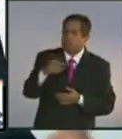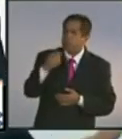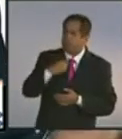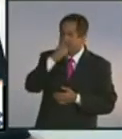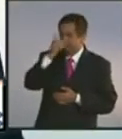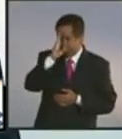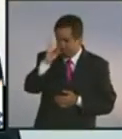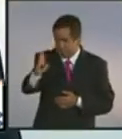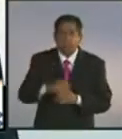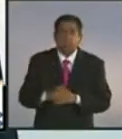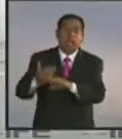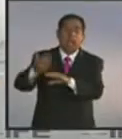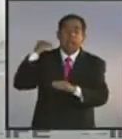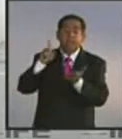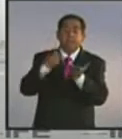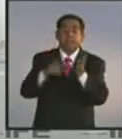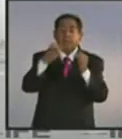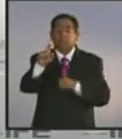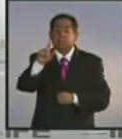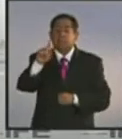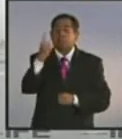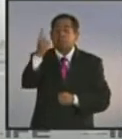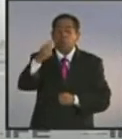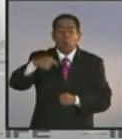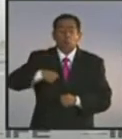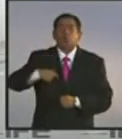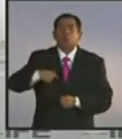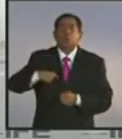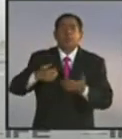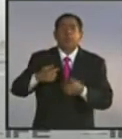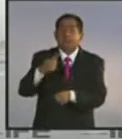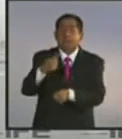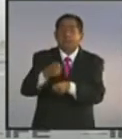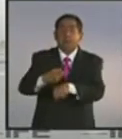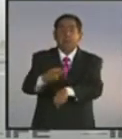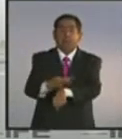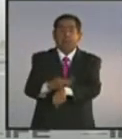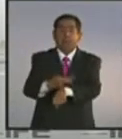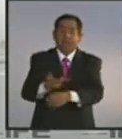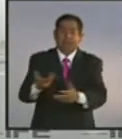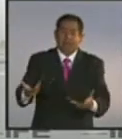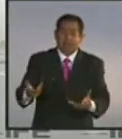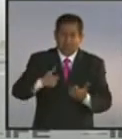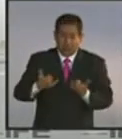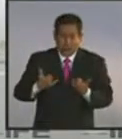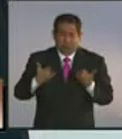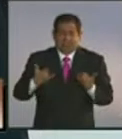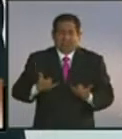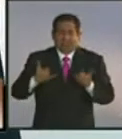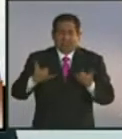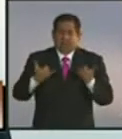en 1971 yo estaba en primero de preparatoria. Estaba yo muy